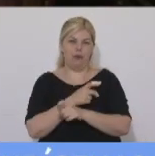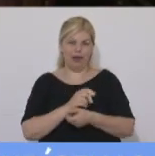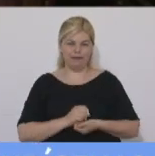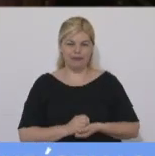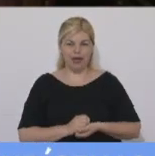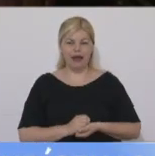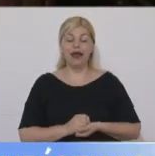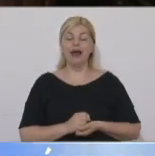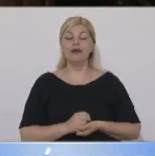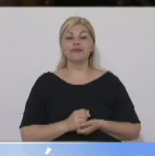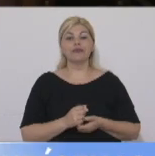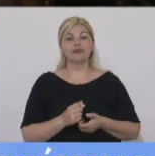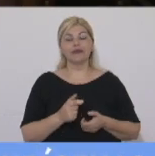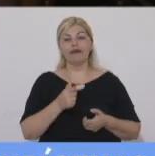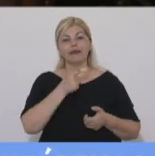Quiero agradecer